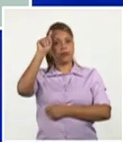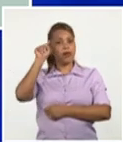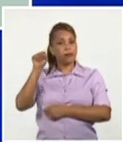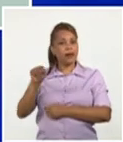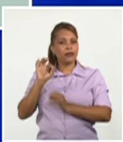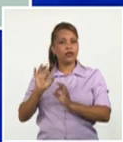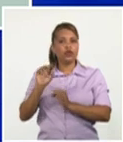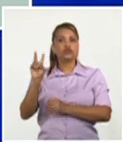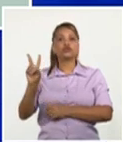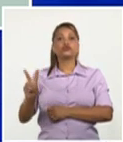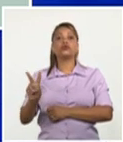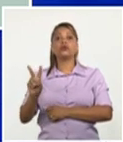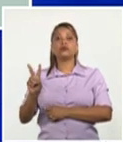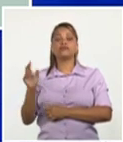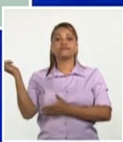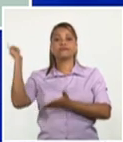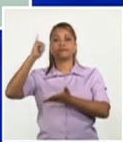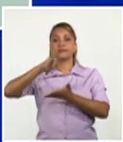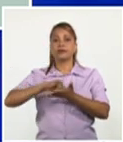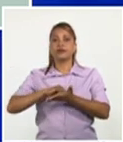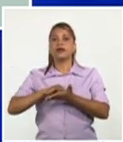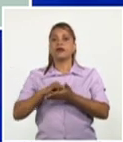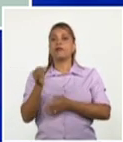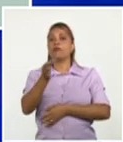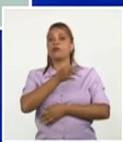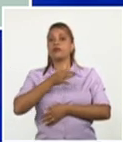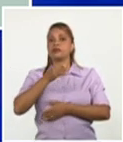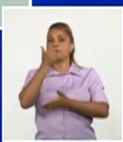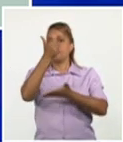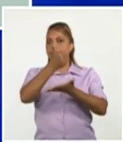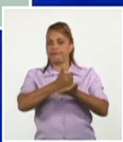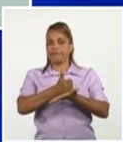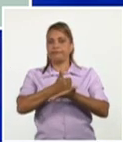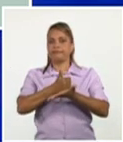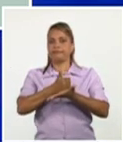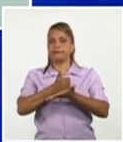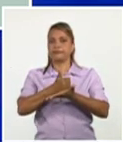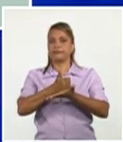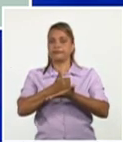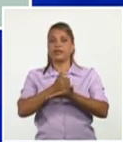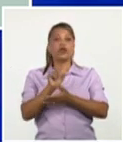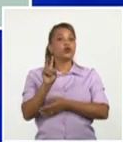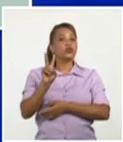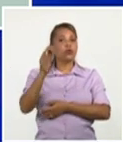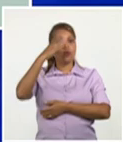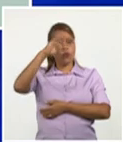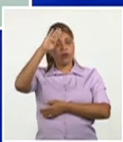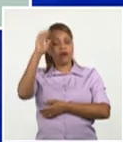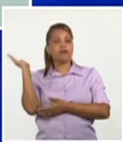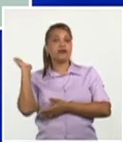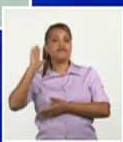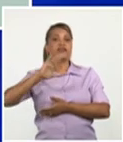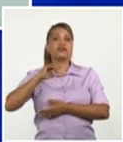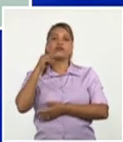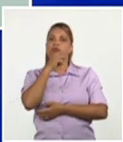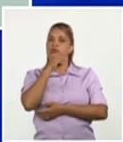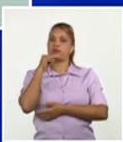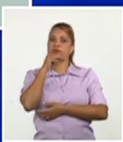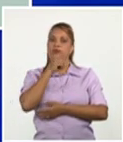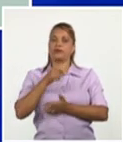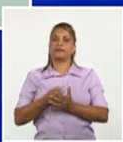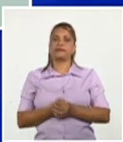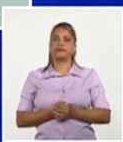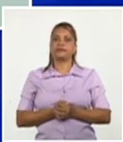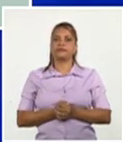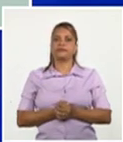2 casos importados del municipio Santi Espíritus, 2 viajeros cubanos procedentes de Rusia. En